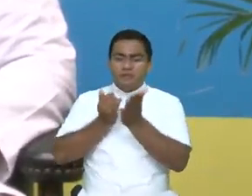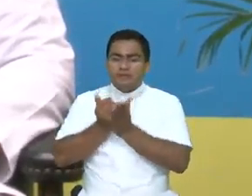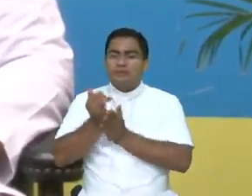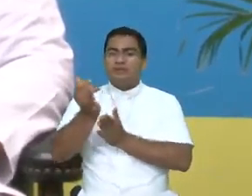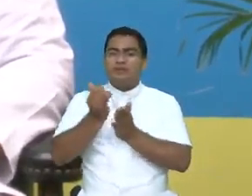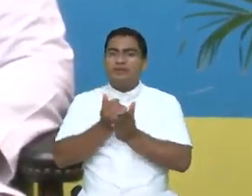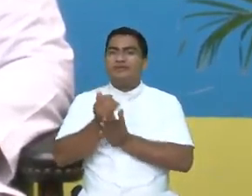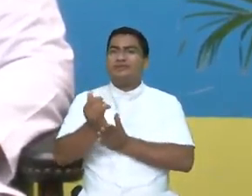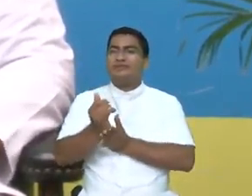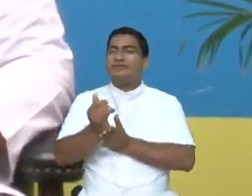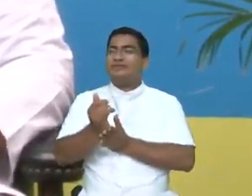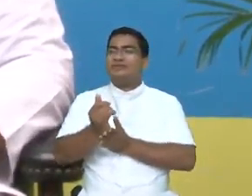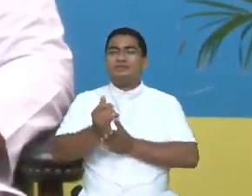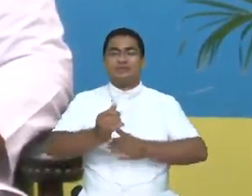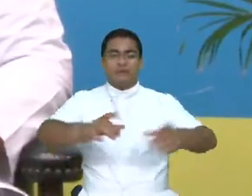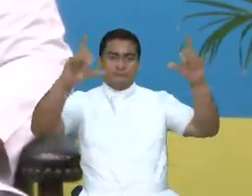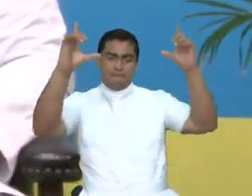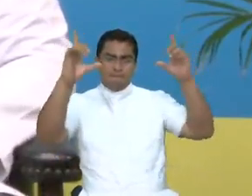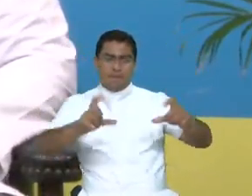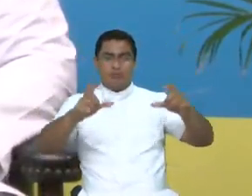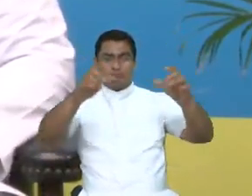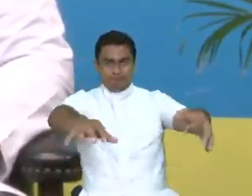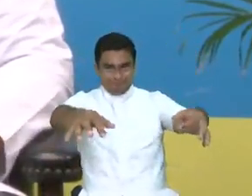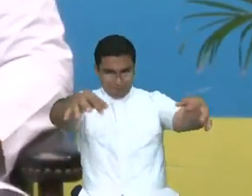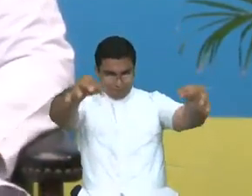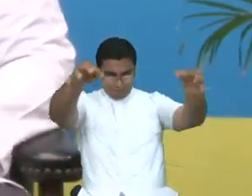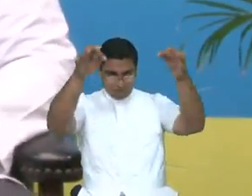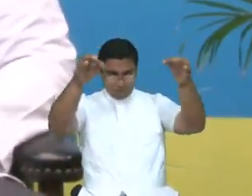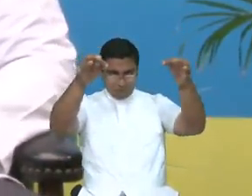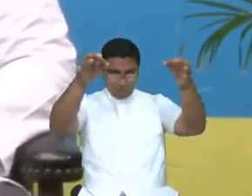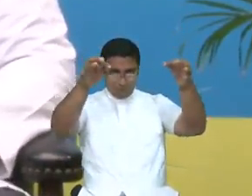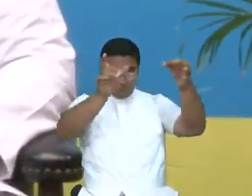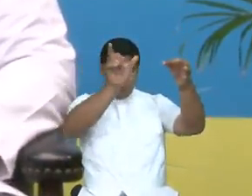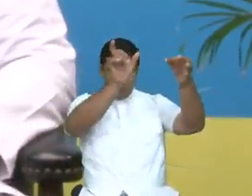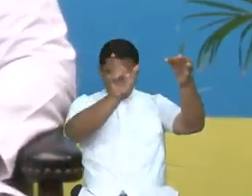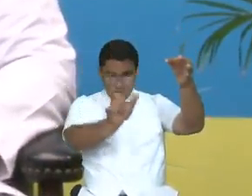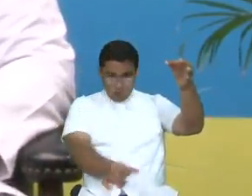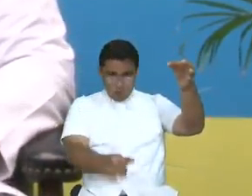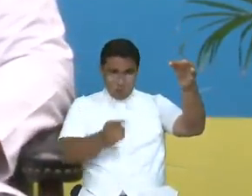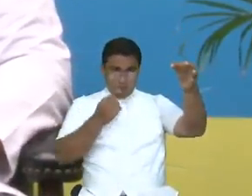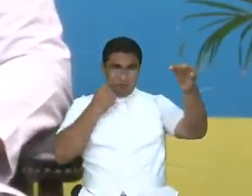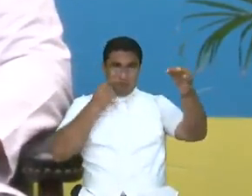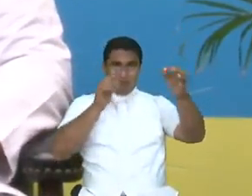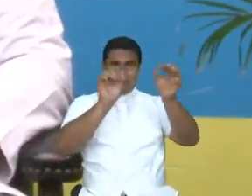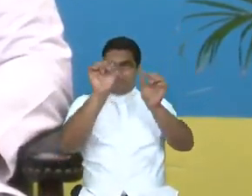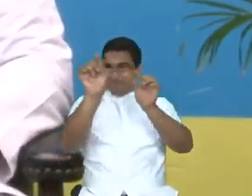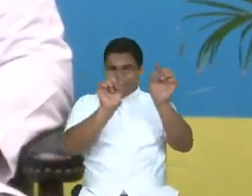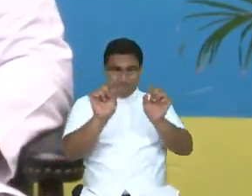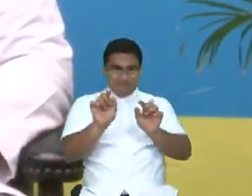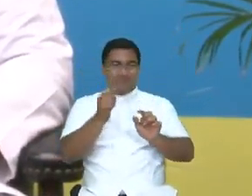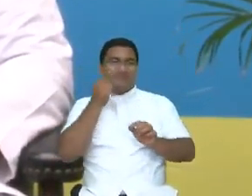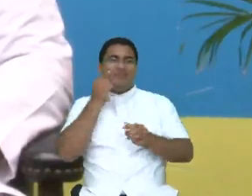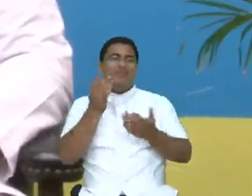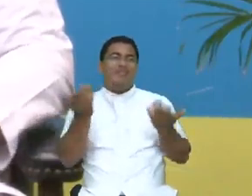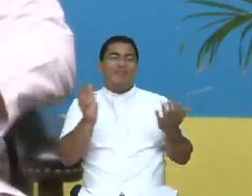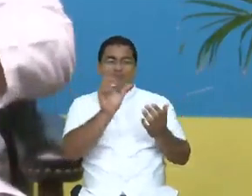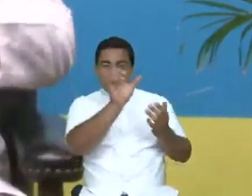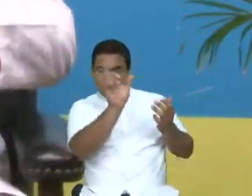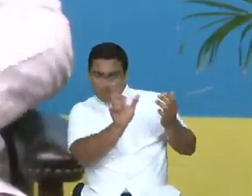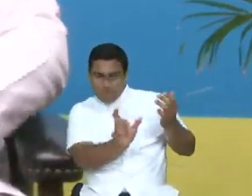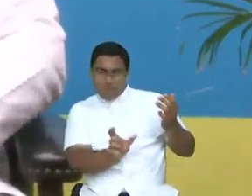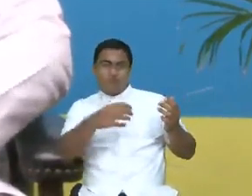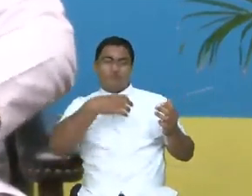un rayos X convencional, porque eso nos puede dar mucha información, desde detectar deformidades propias